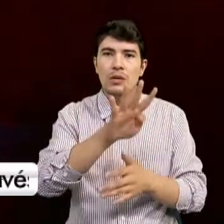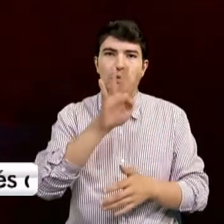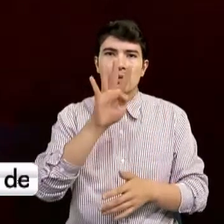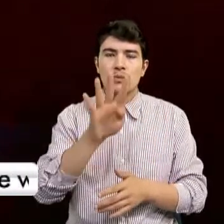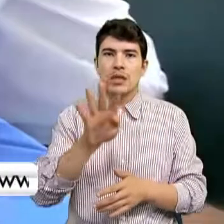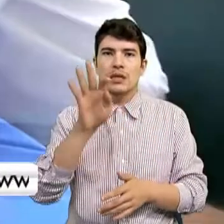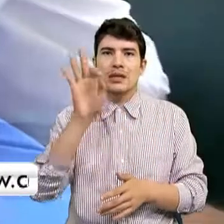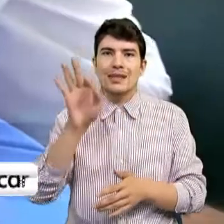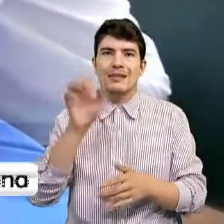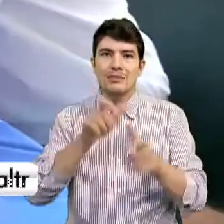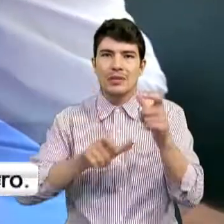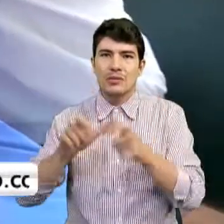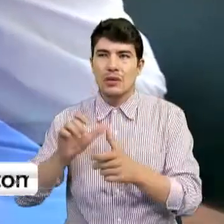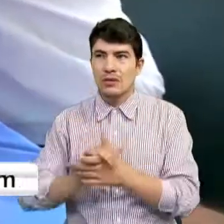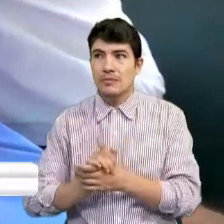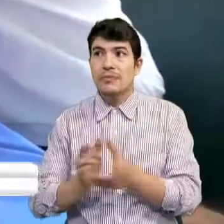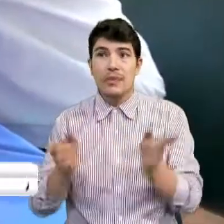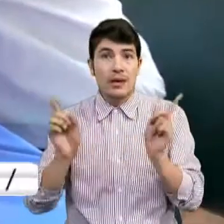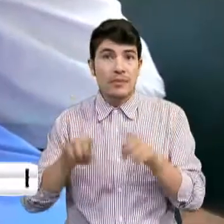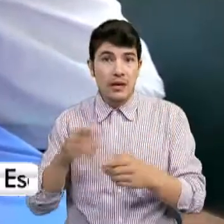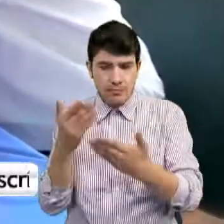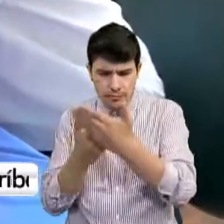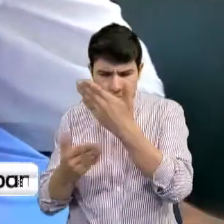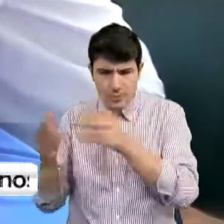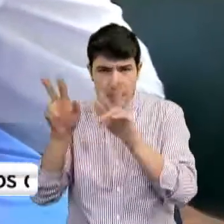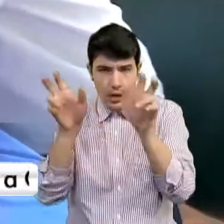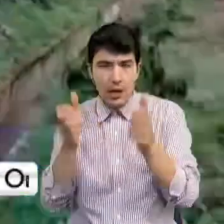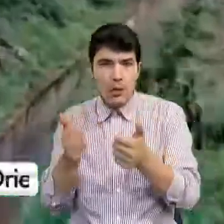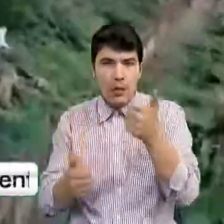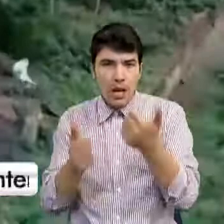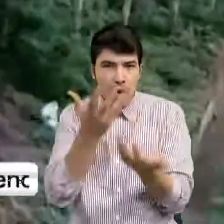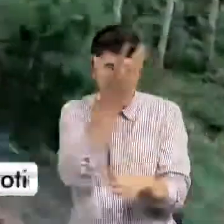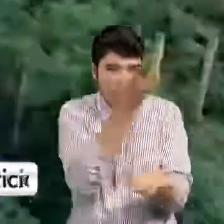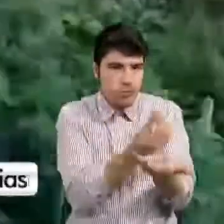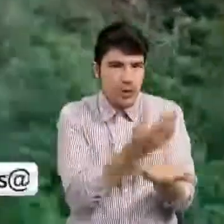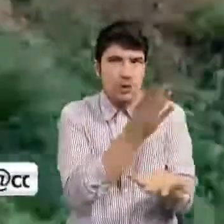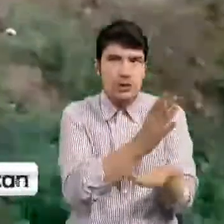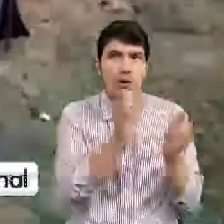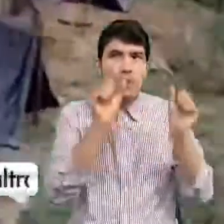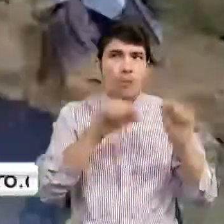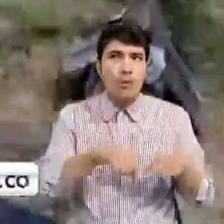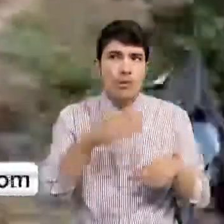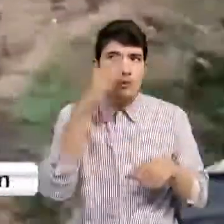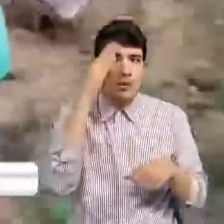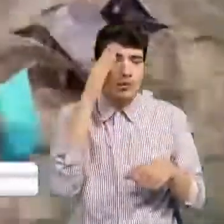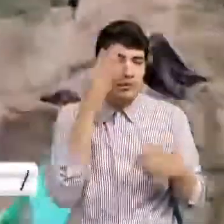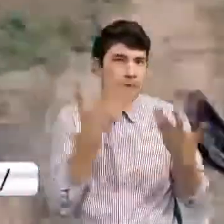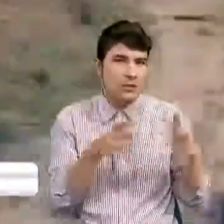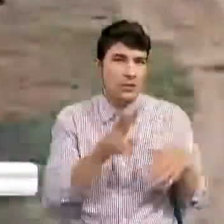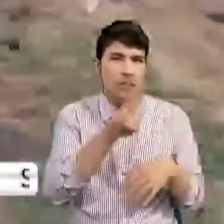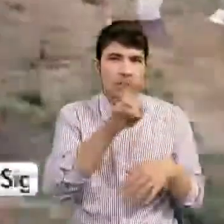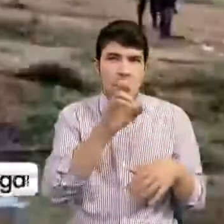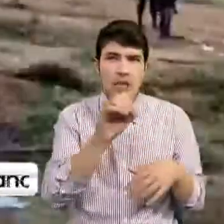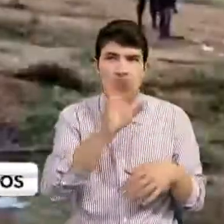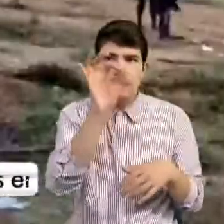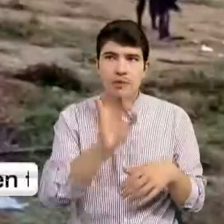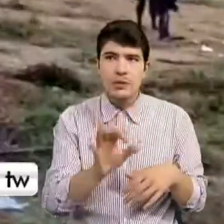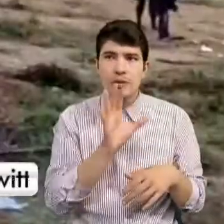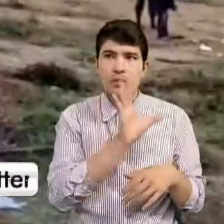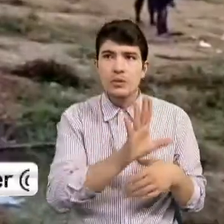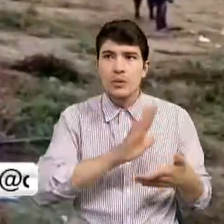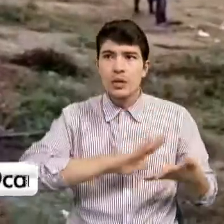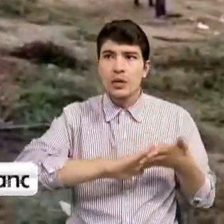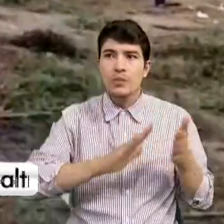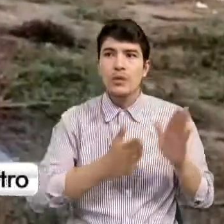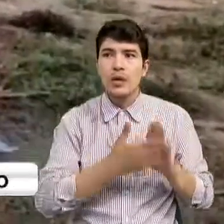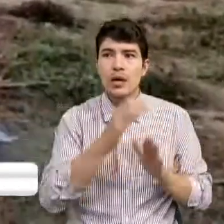153.443 personas. Otro aspecto que se estudió fueron los asentamientos, en donde se pudo establecer que cerca del 70% de esta población